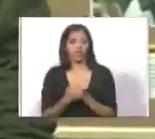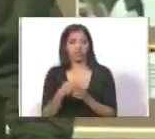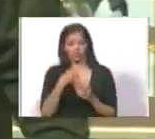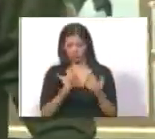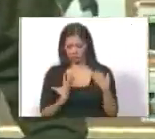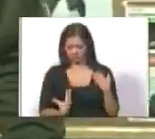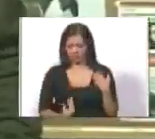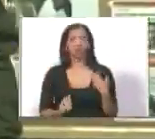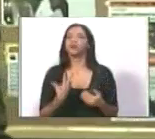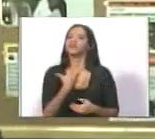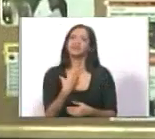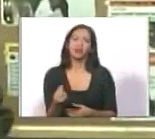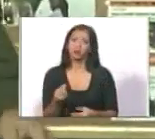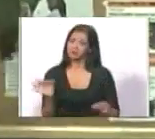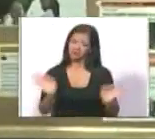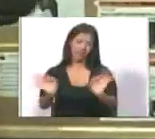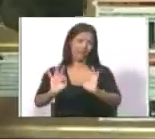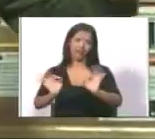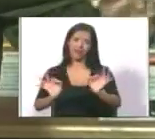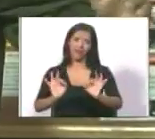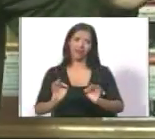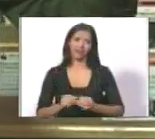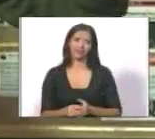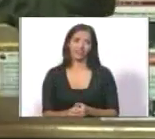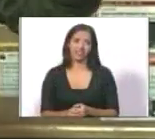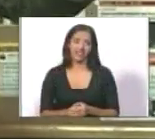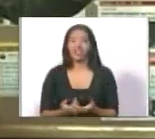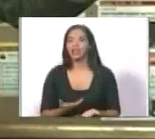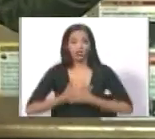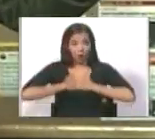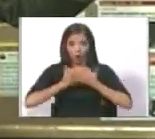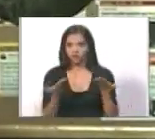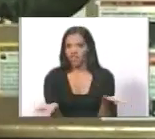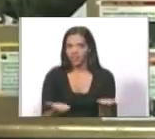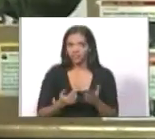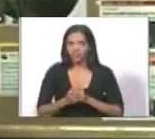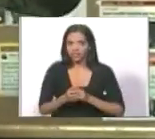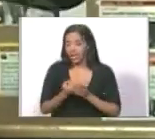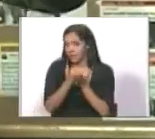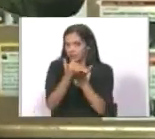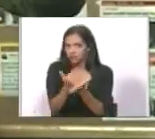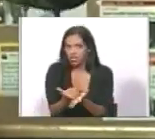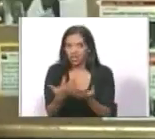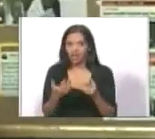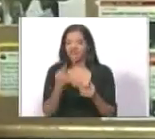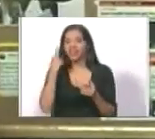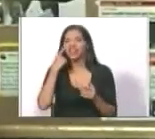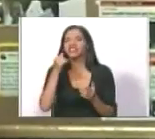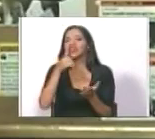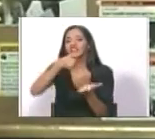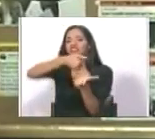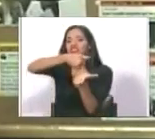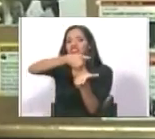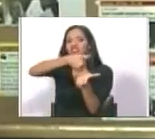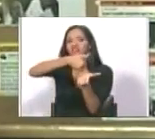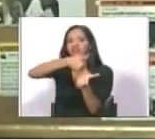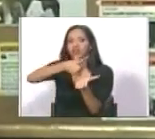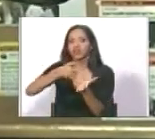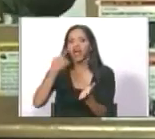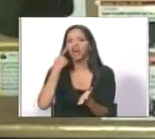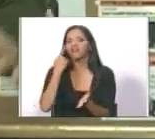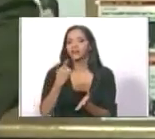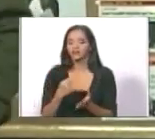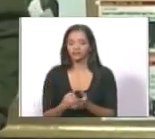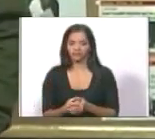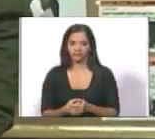desmoralizar, para nada. Y le hacen ofertas a ver quién, ¿cómo se llama?, quién cae en la tentación de